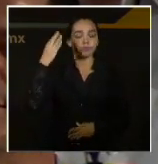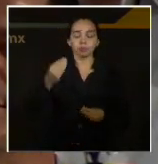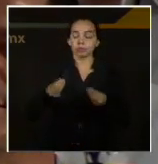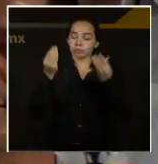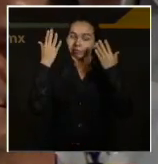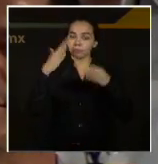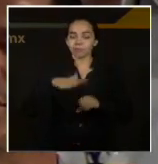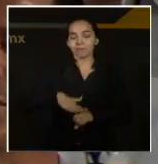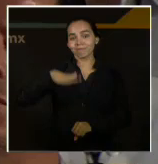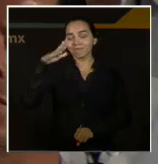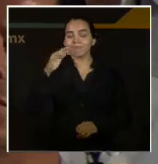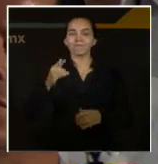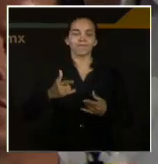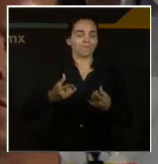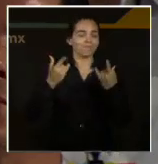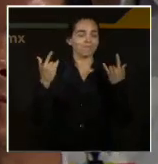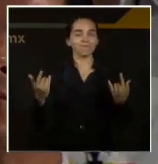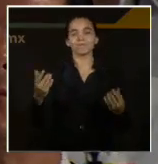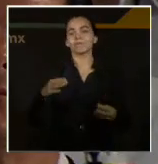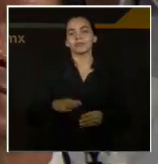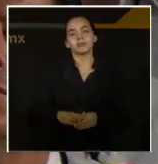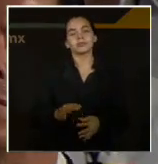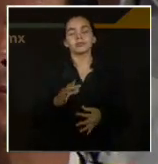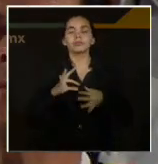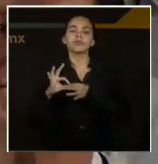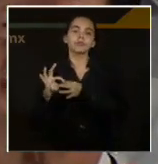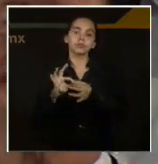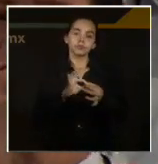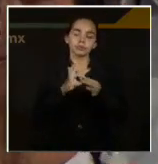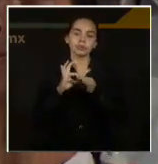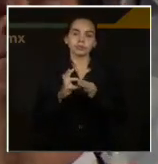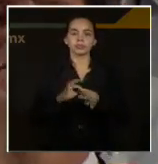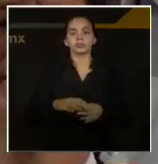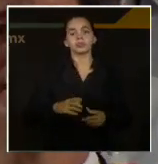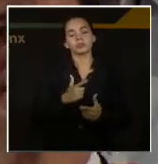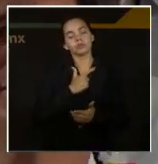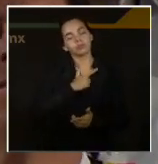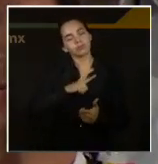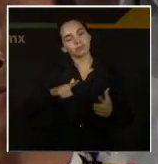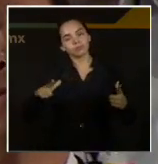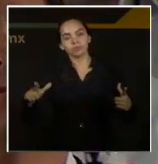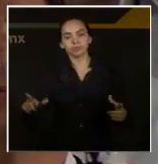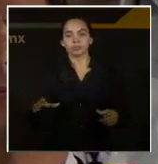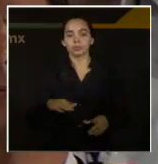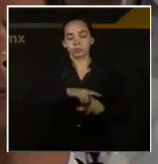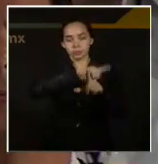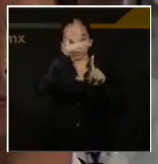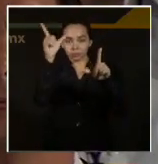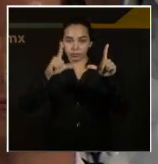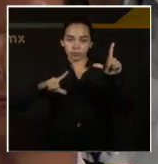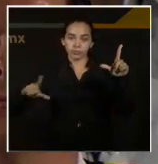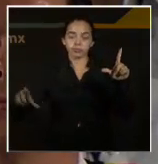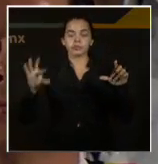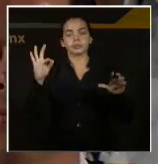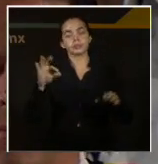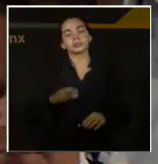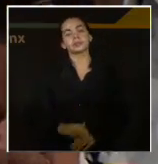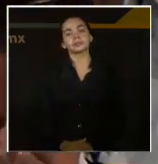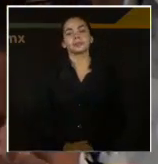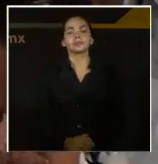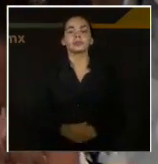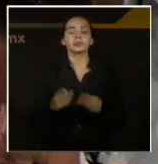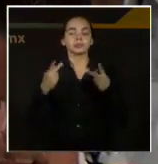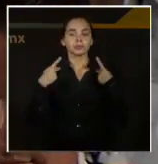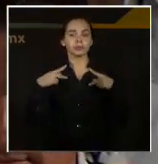de un centenar de organizaciones de la sociedad civil a lo largo y ancho del país, de los ciudadanos